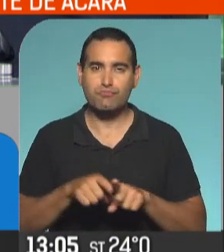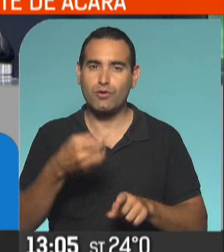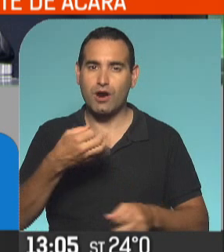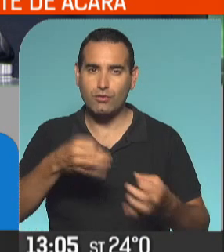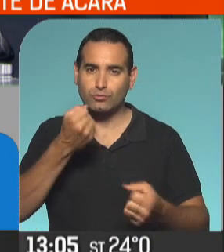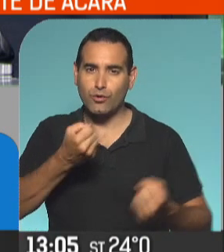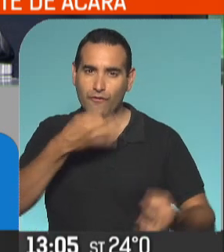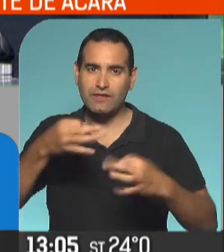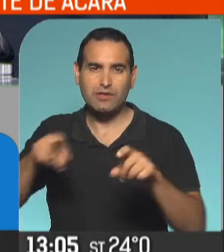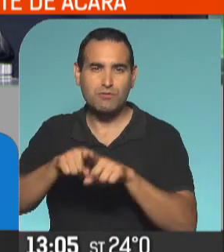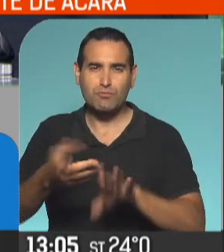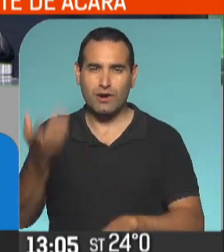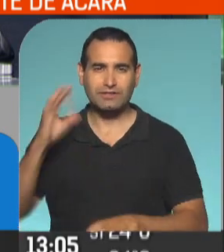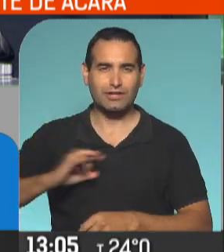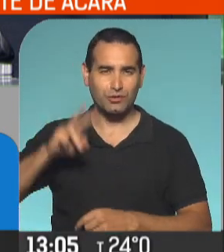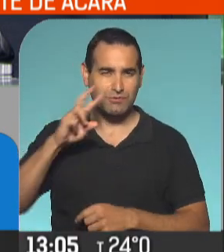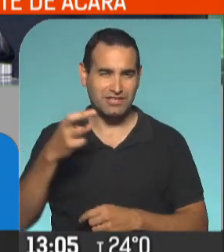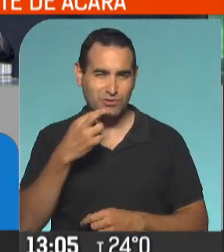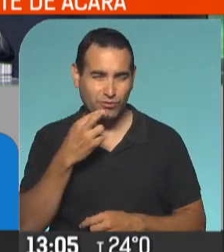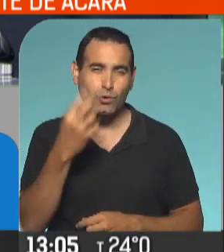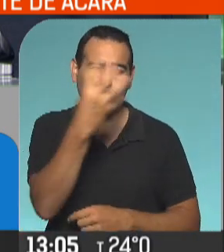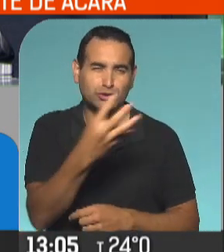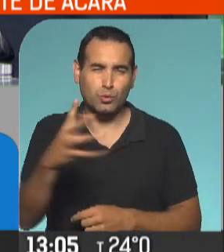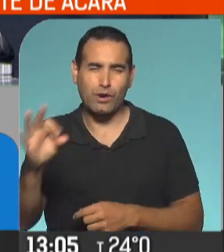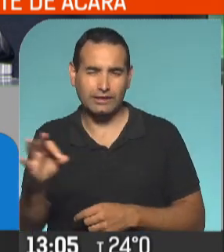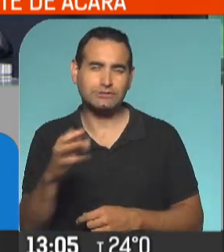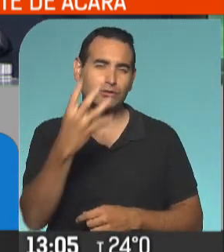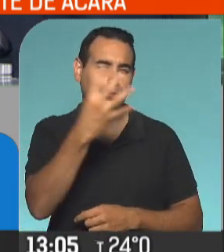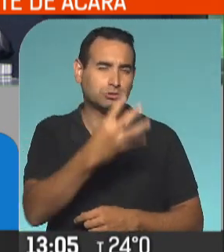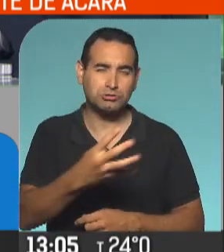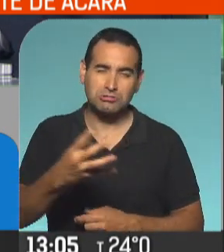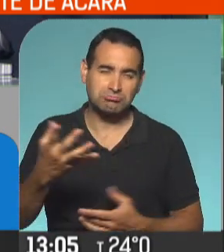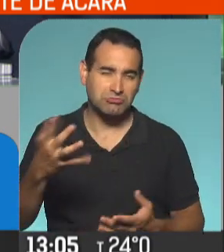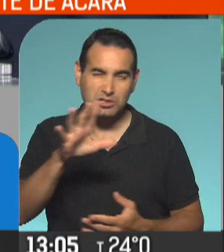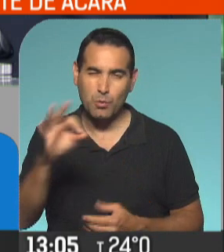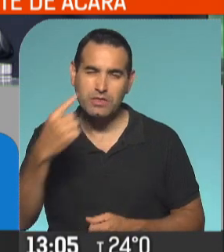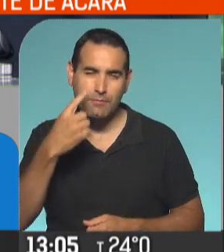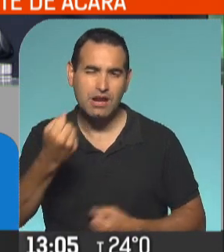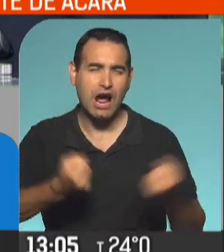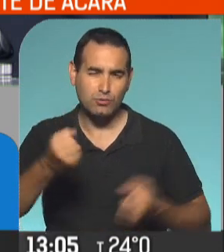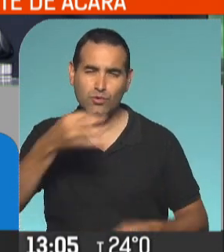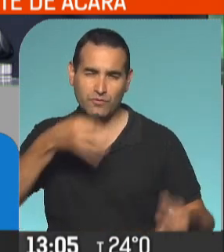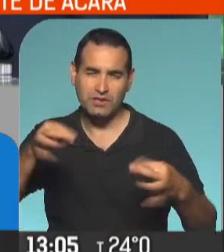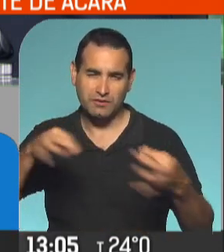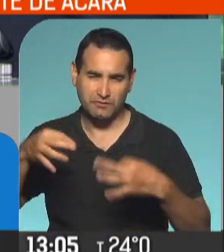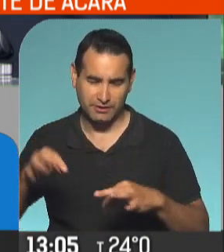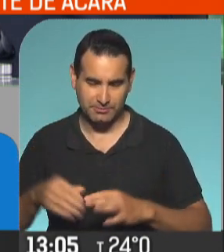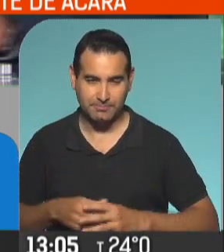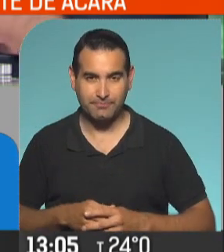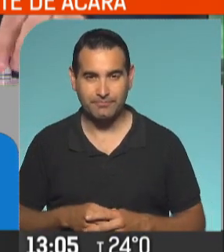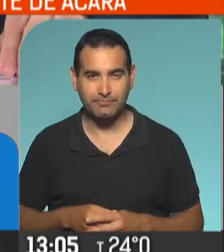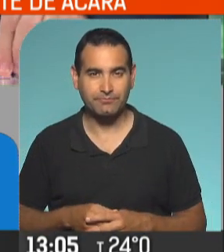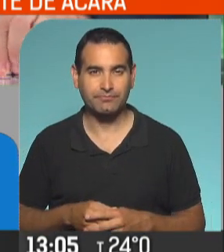del año 2019 aproximadamente 440 450 mil vehículos totales